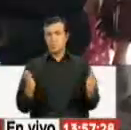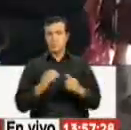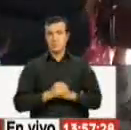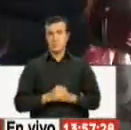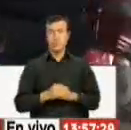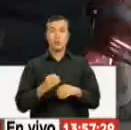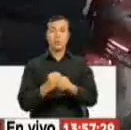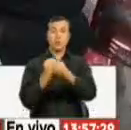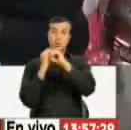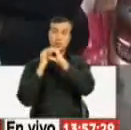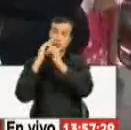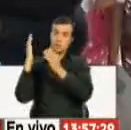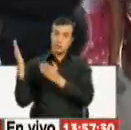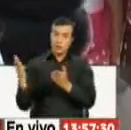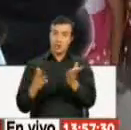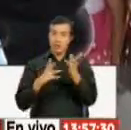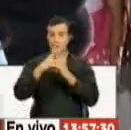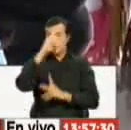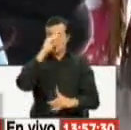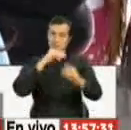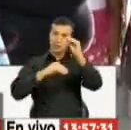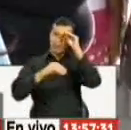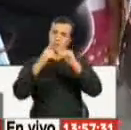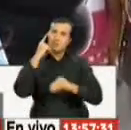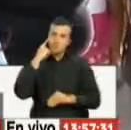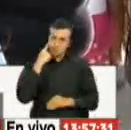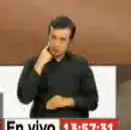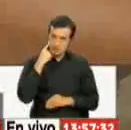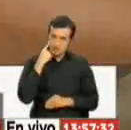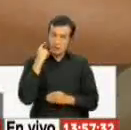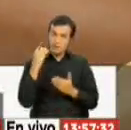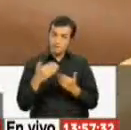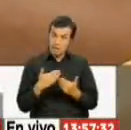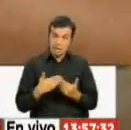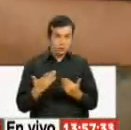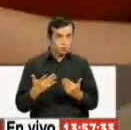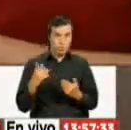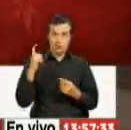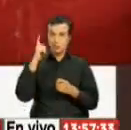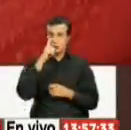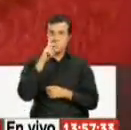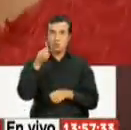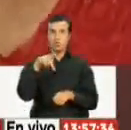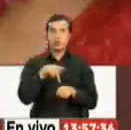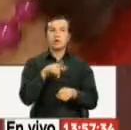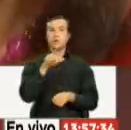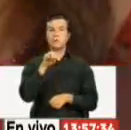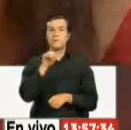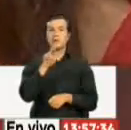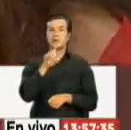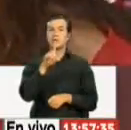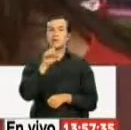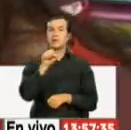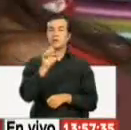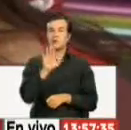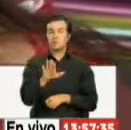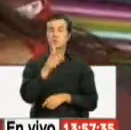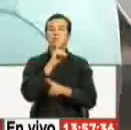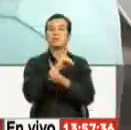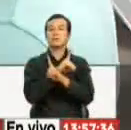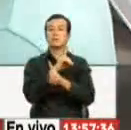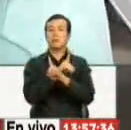obligación que deben aprender a hacerlo para que vean lo laborioso que quien también es ya una experta es mercedes lópez con